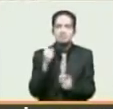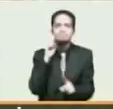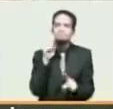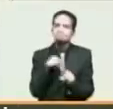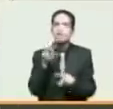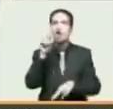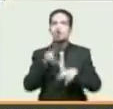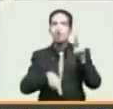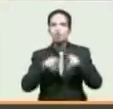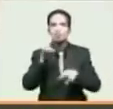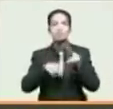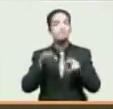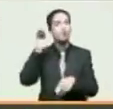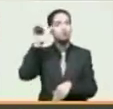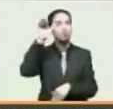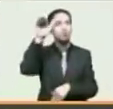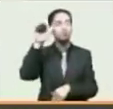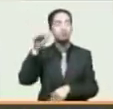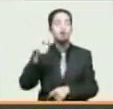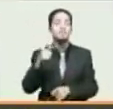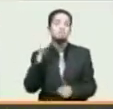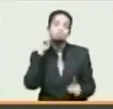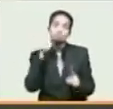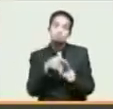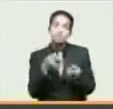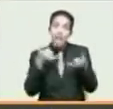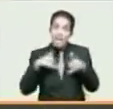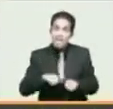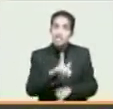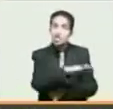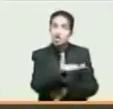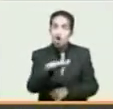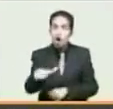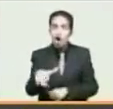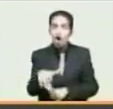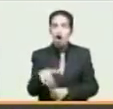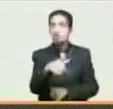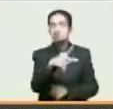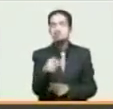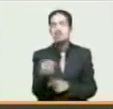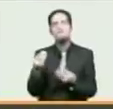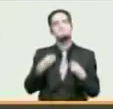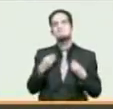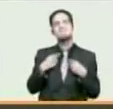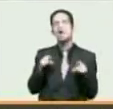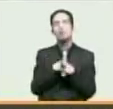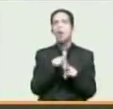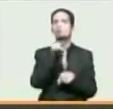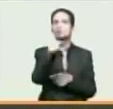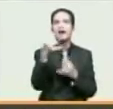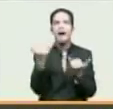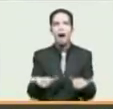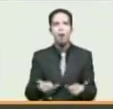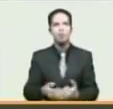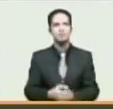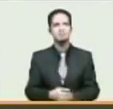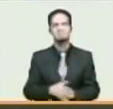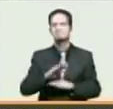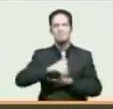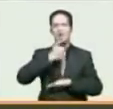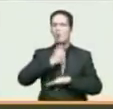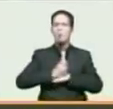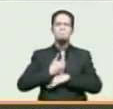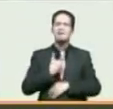dentro de 50 años, nuestros hijos y nuestros nietos. No pasen lo que te está pasando. No nos echen las culpas a